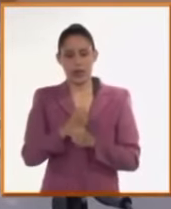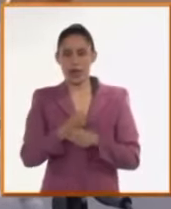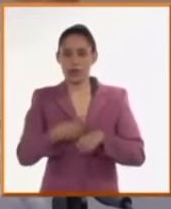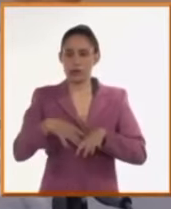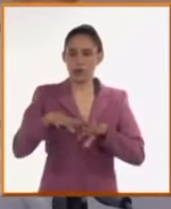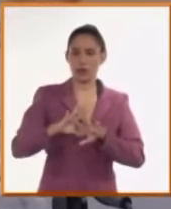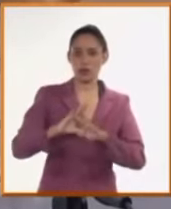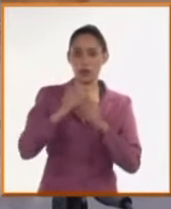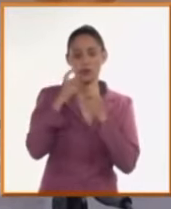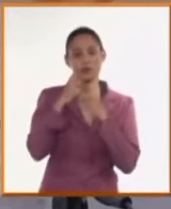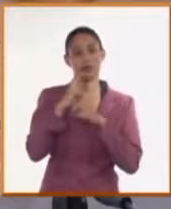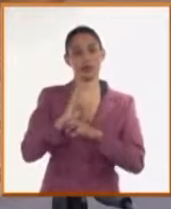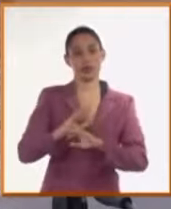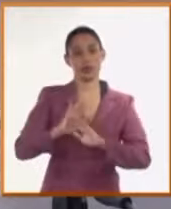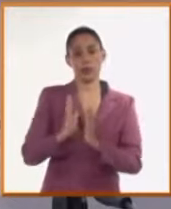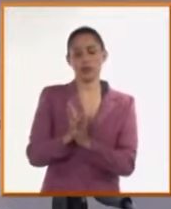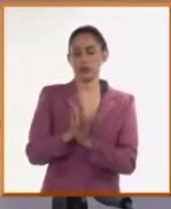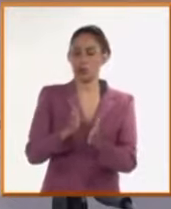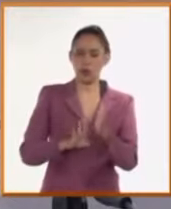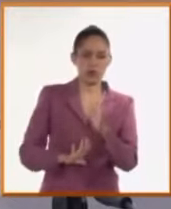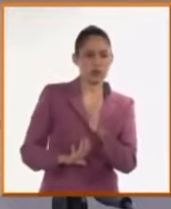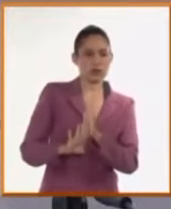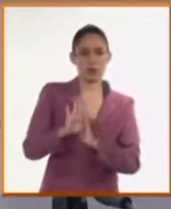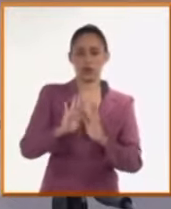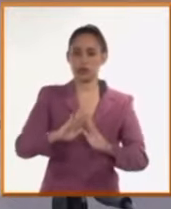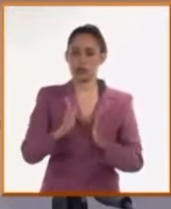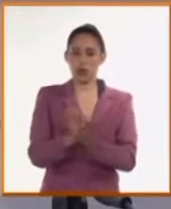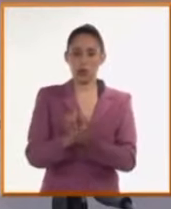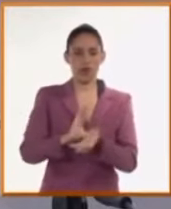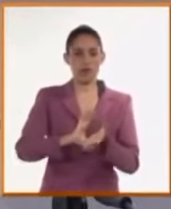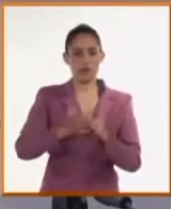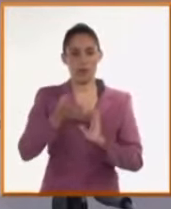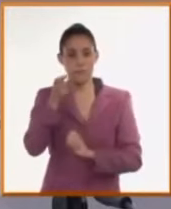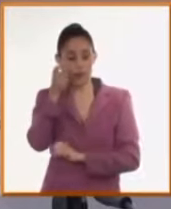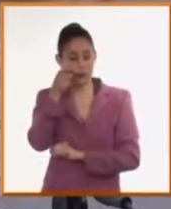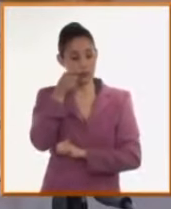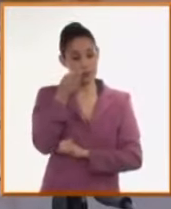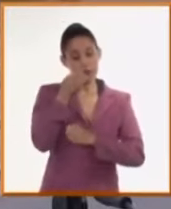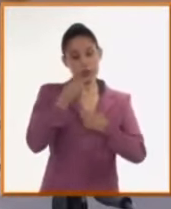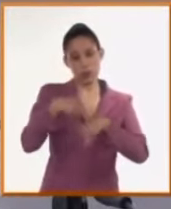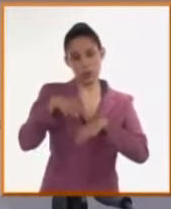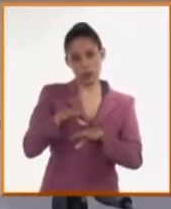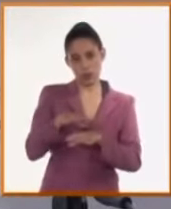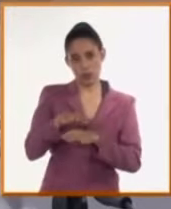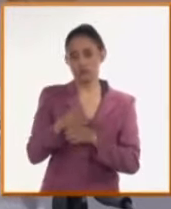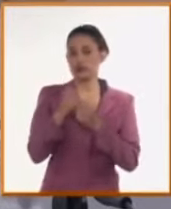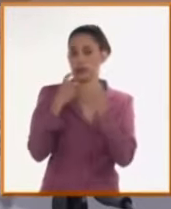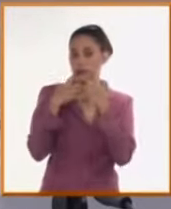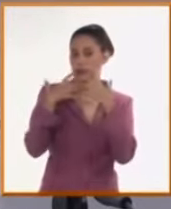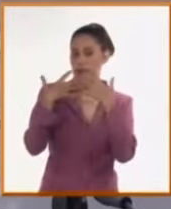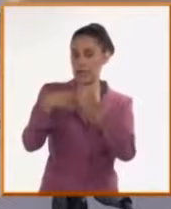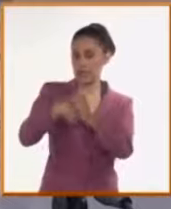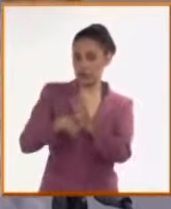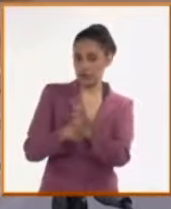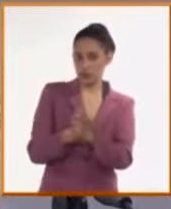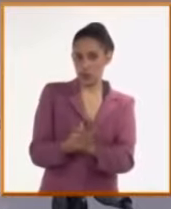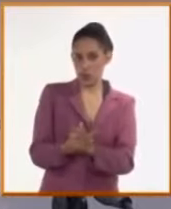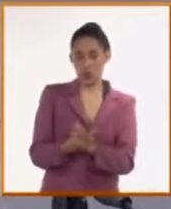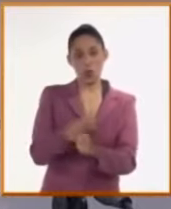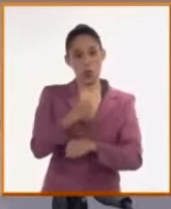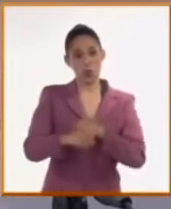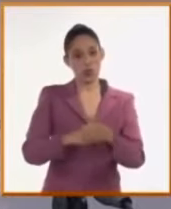que continuarán todas las gestiones con toda la persistencia y todo el rigor Seguiremos usando vías